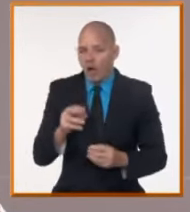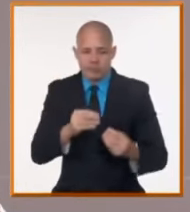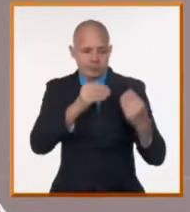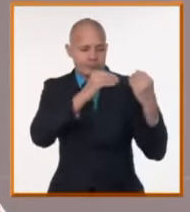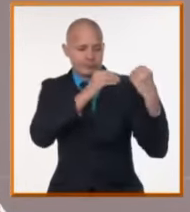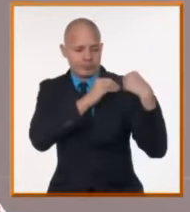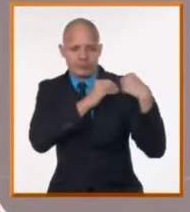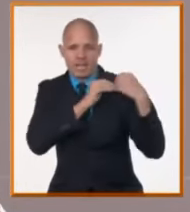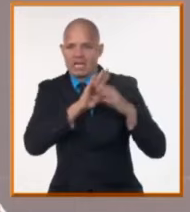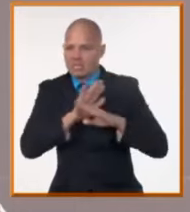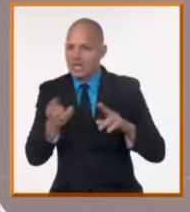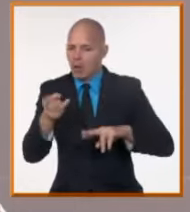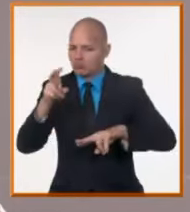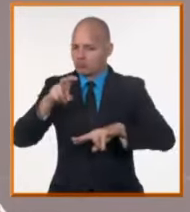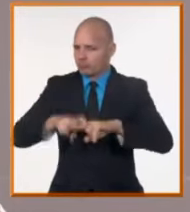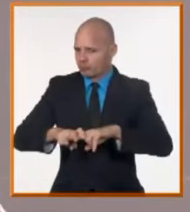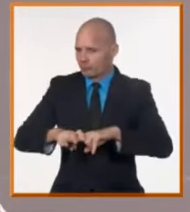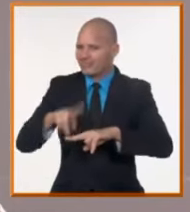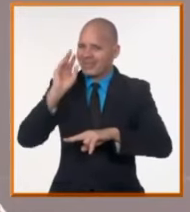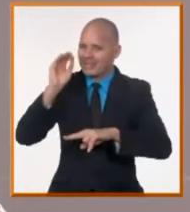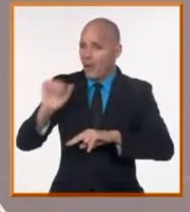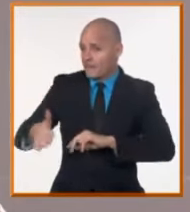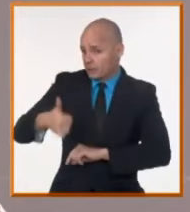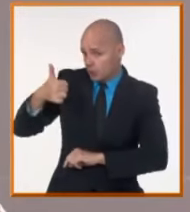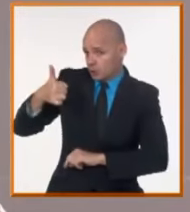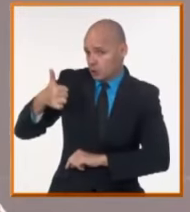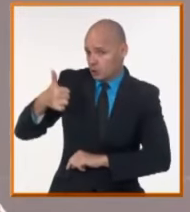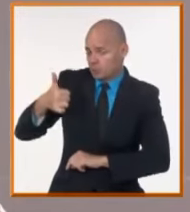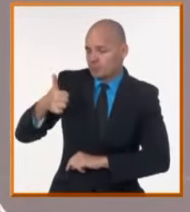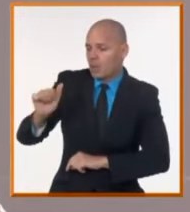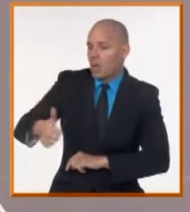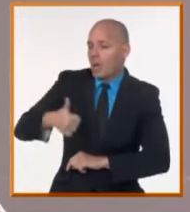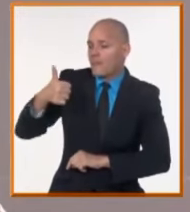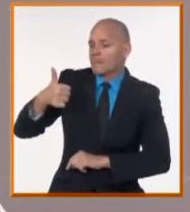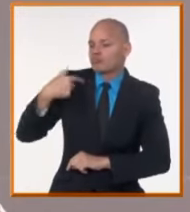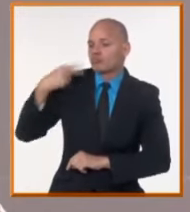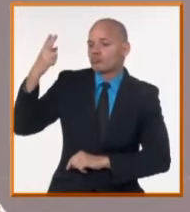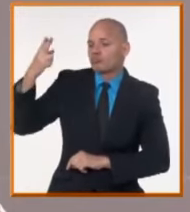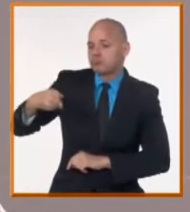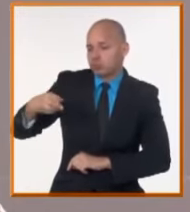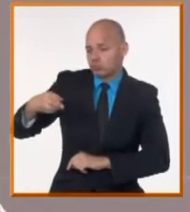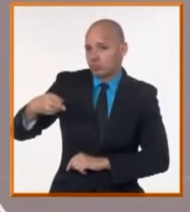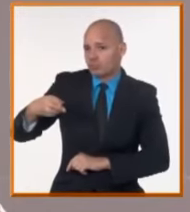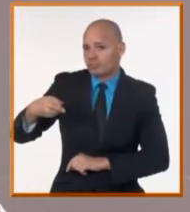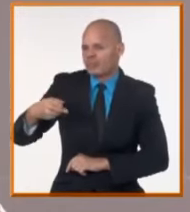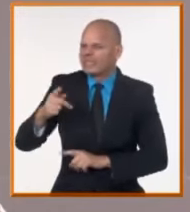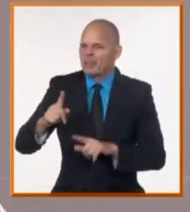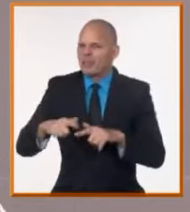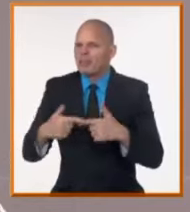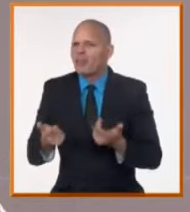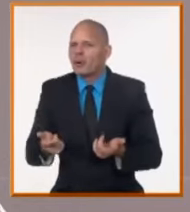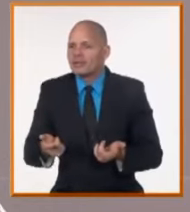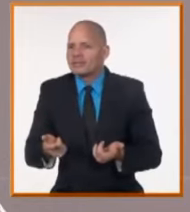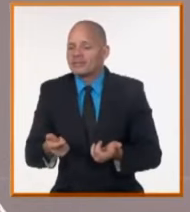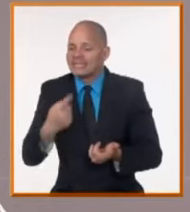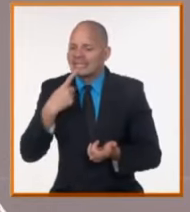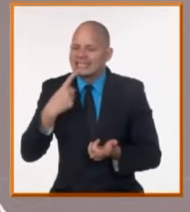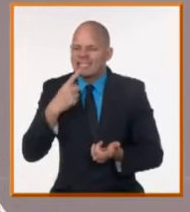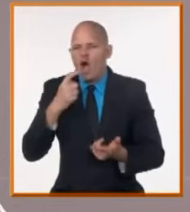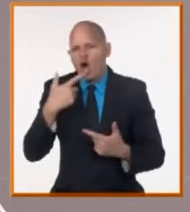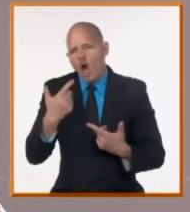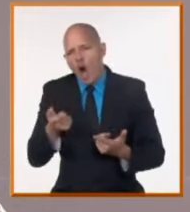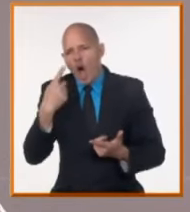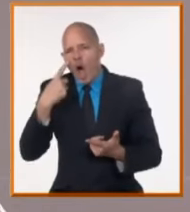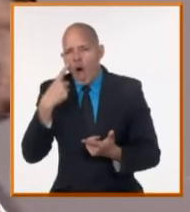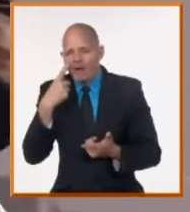oval y se sentó ahí en la Casa Blanca por designación de la Corte Suprema ante la imposibilidad de leerse con claridad, con